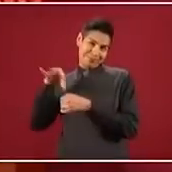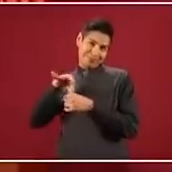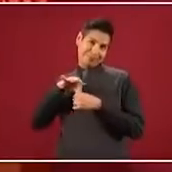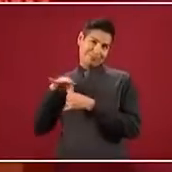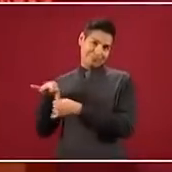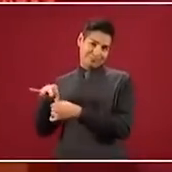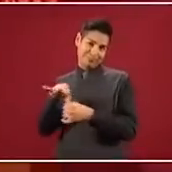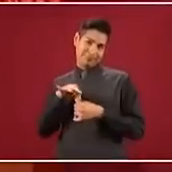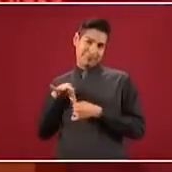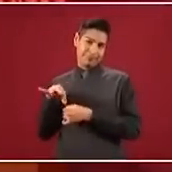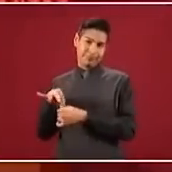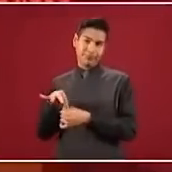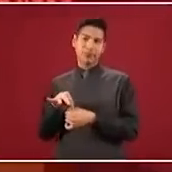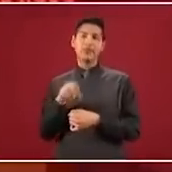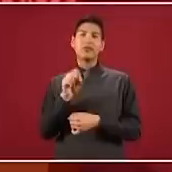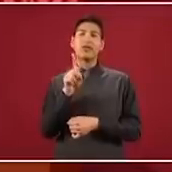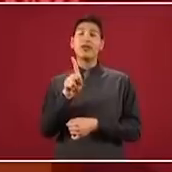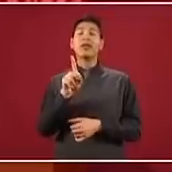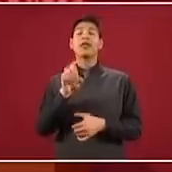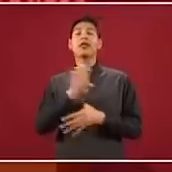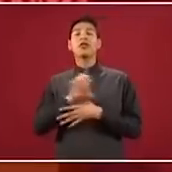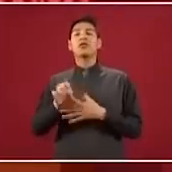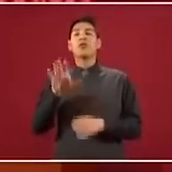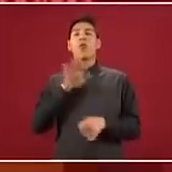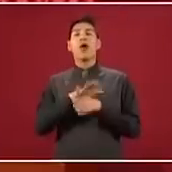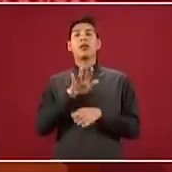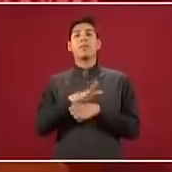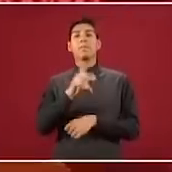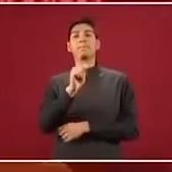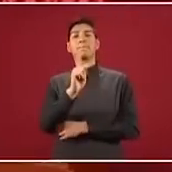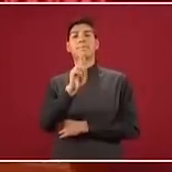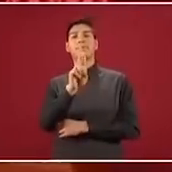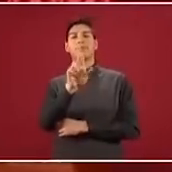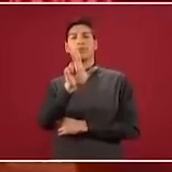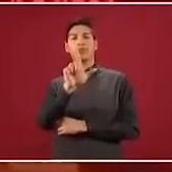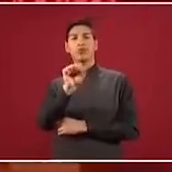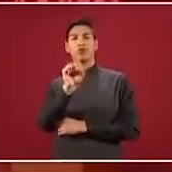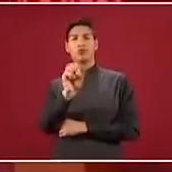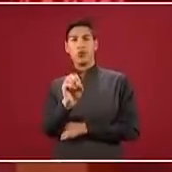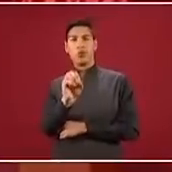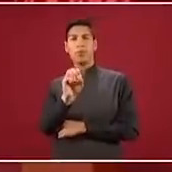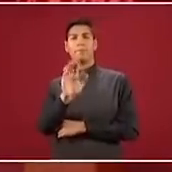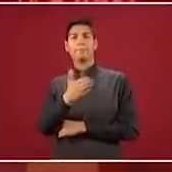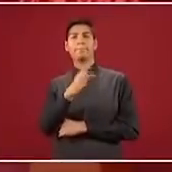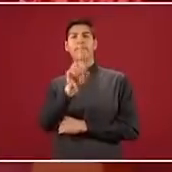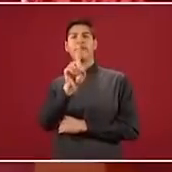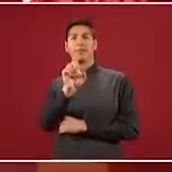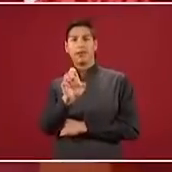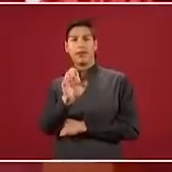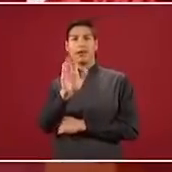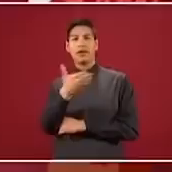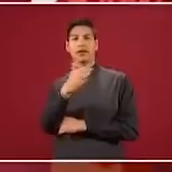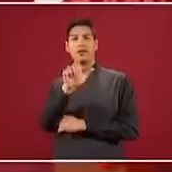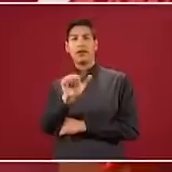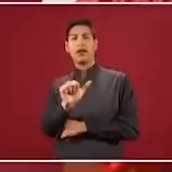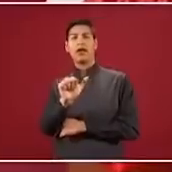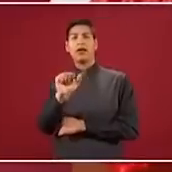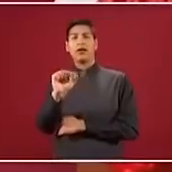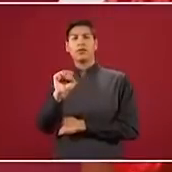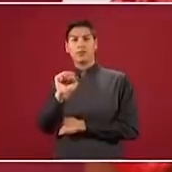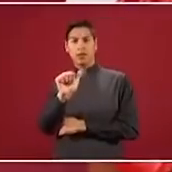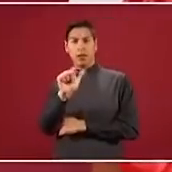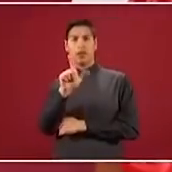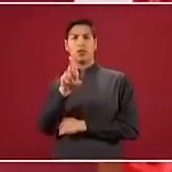Y va a ser el pulso de la salud. Entonces, el doctor Hugo